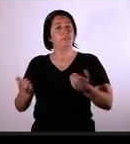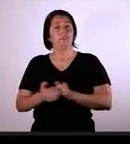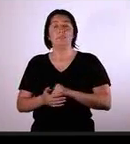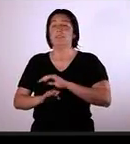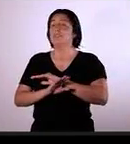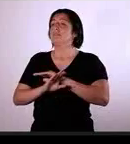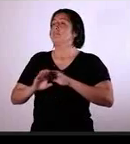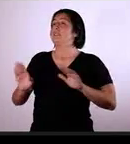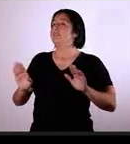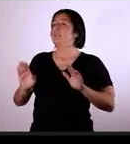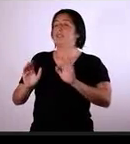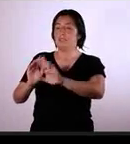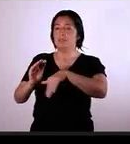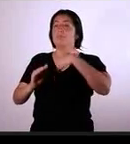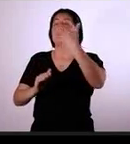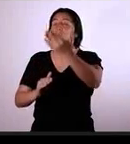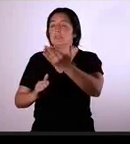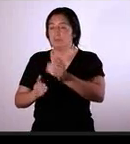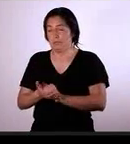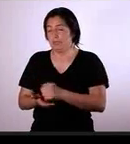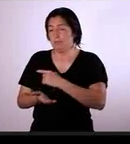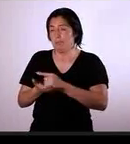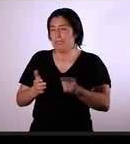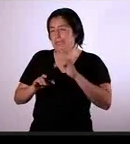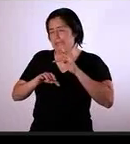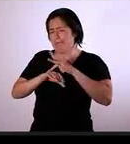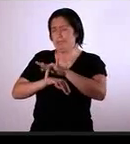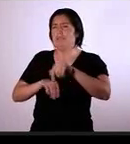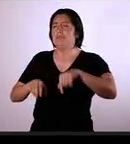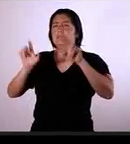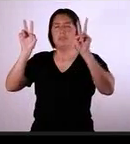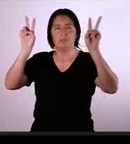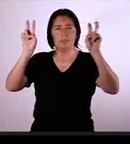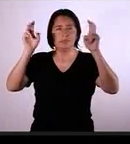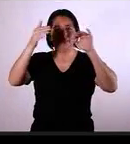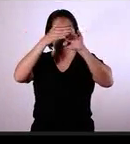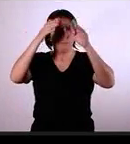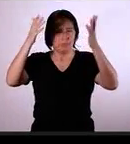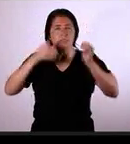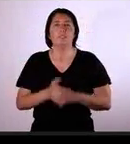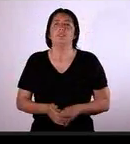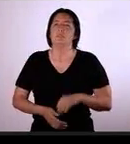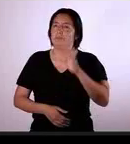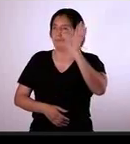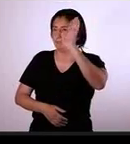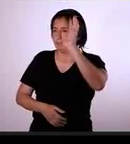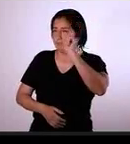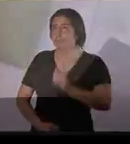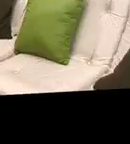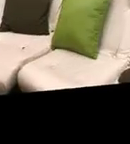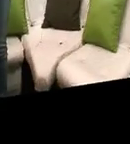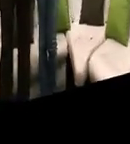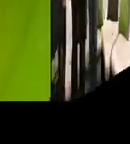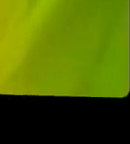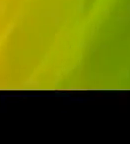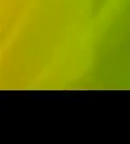ya se acabó. Hasta la otra semana, bien tempranito, aquí en su programa Sin Barreras. Nos vemos.